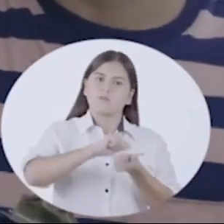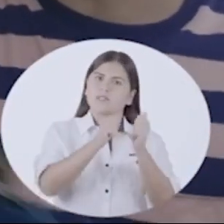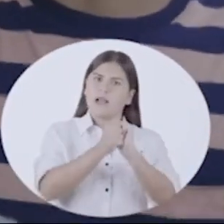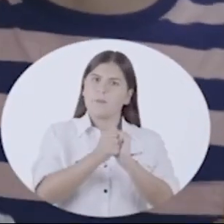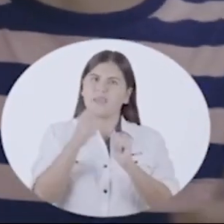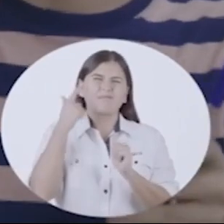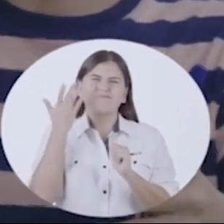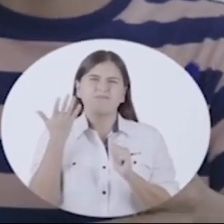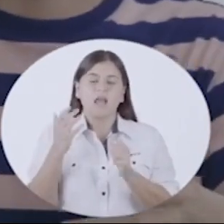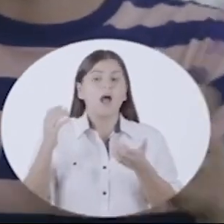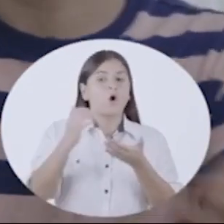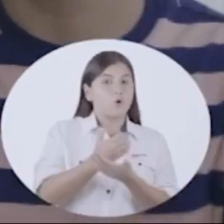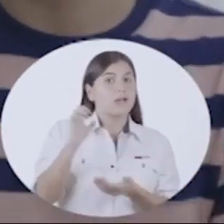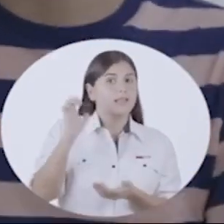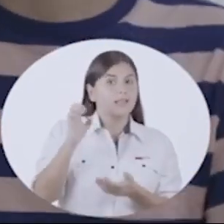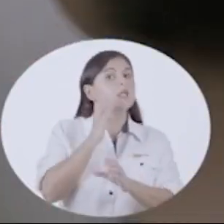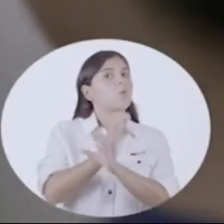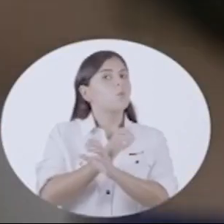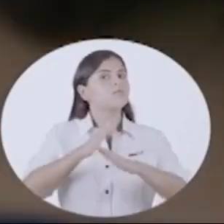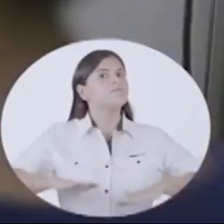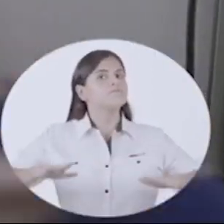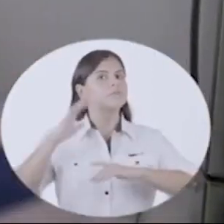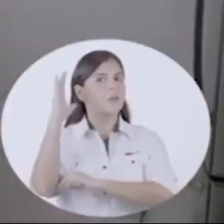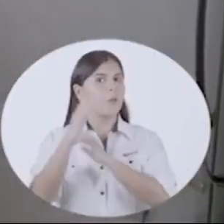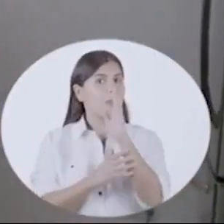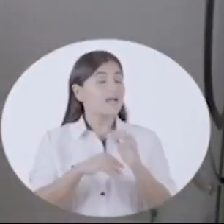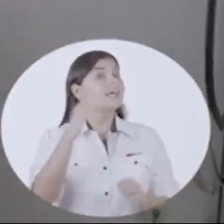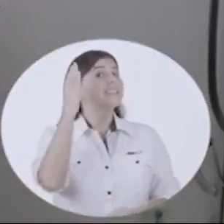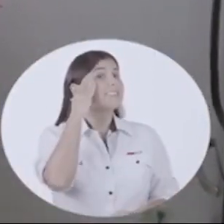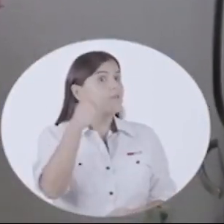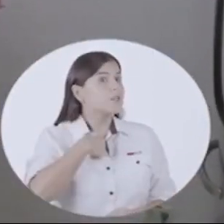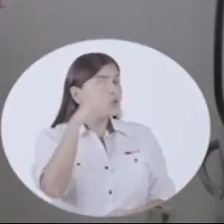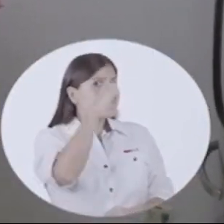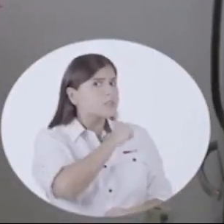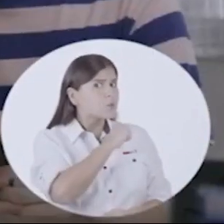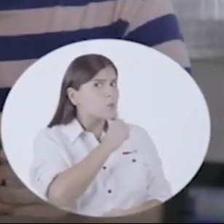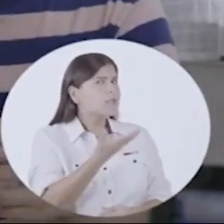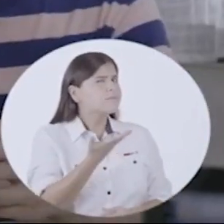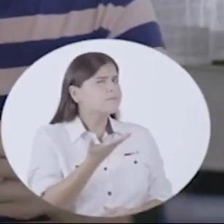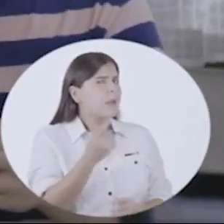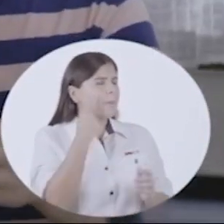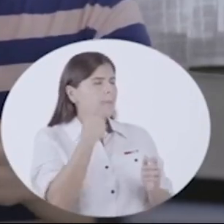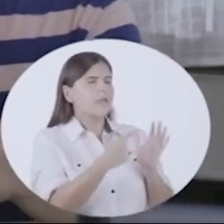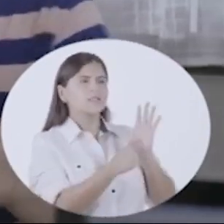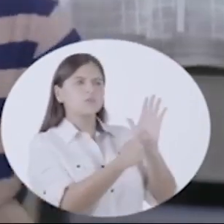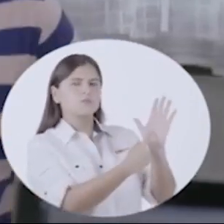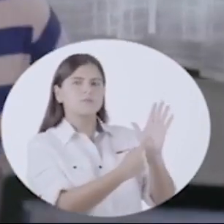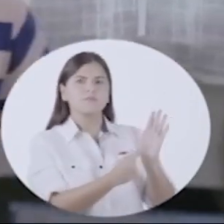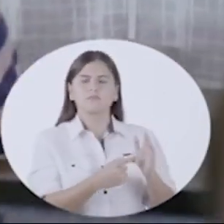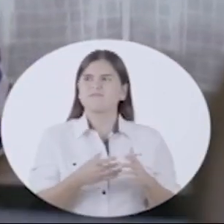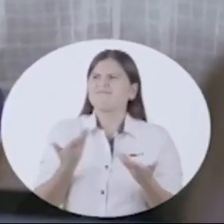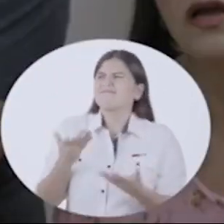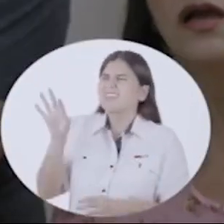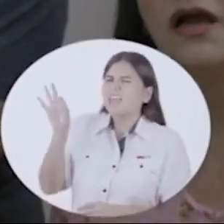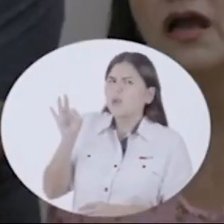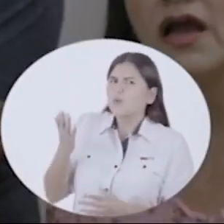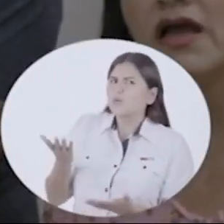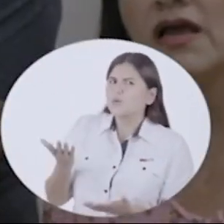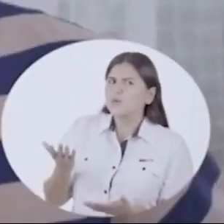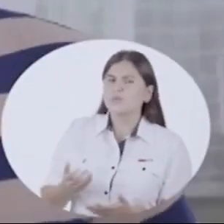la caída de unos 50 milímetros de lluvia en el Caribe y zona norte, mientras que en el Valle Central se presentó nubosidad entre parcial